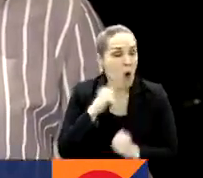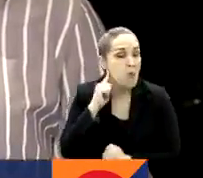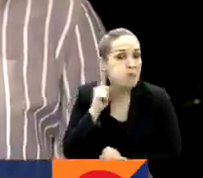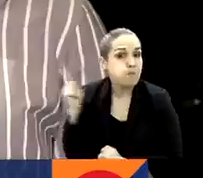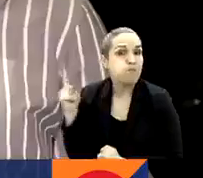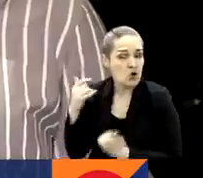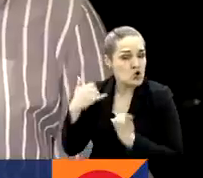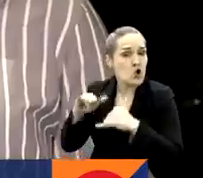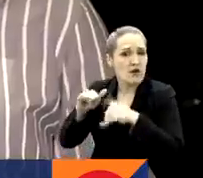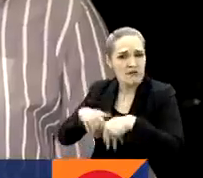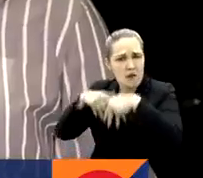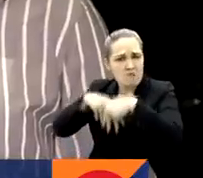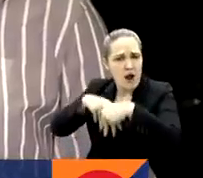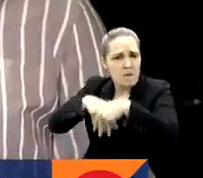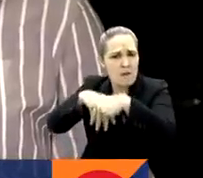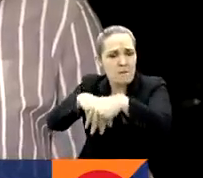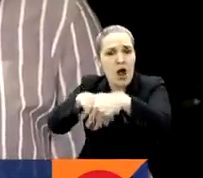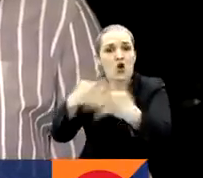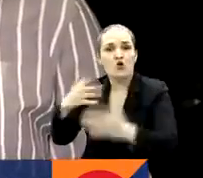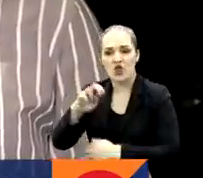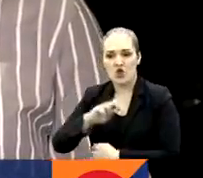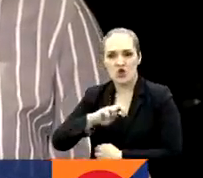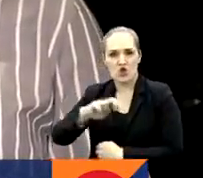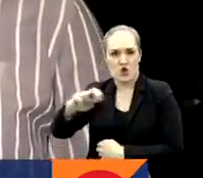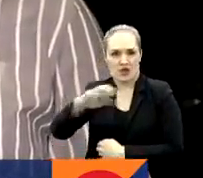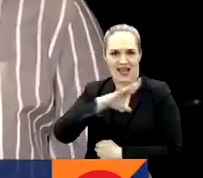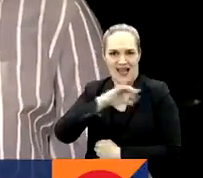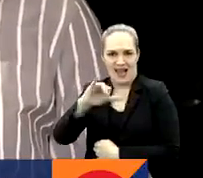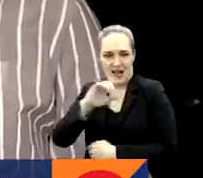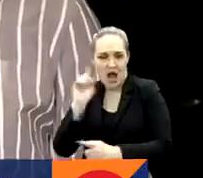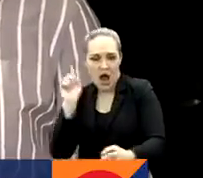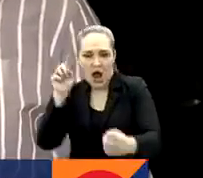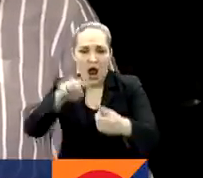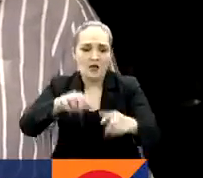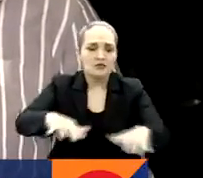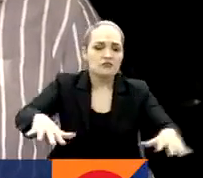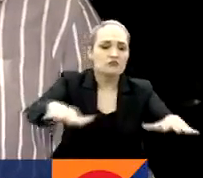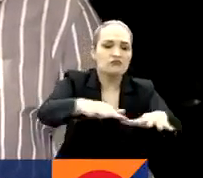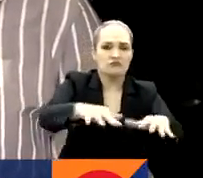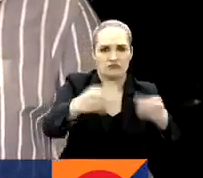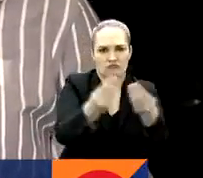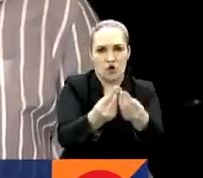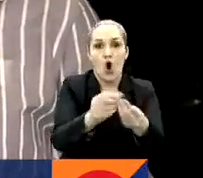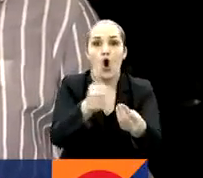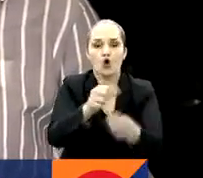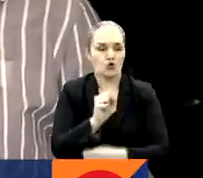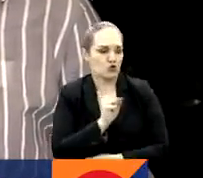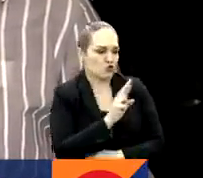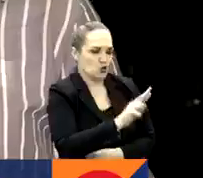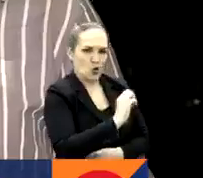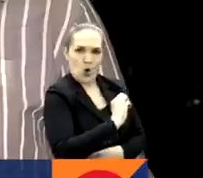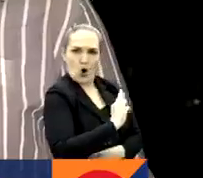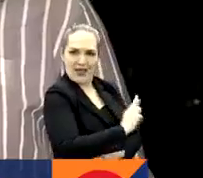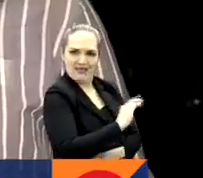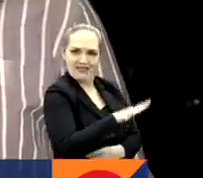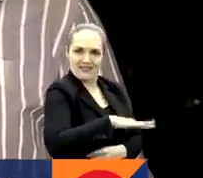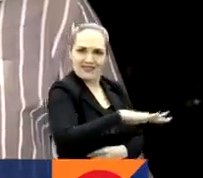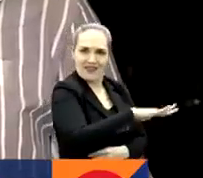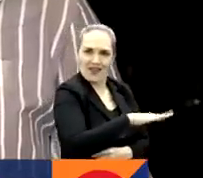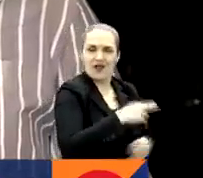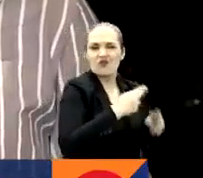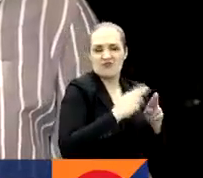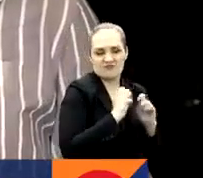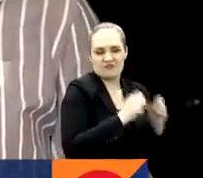de personas al norte de la ciudad, al sector de Sameco, y otras permanecen en el suroriente de Cali, en el sector conocido como Puerto